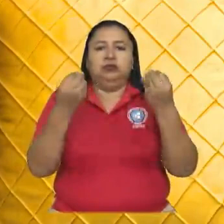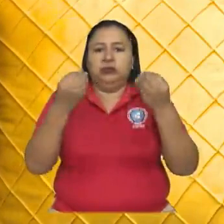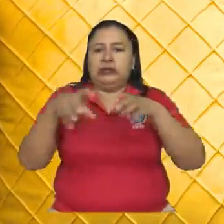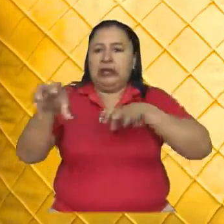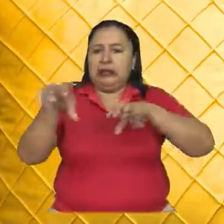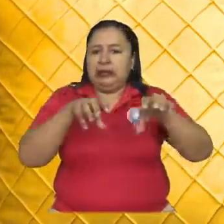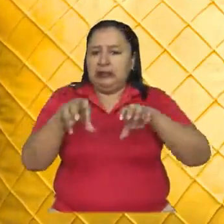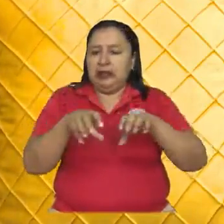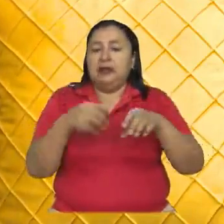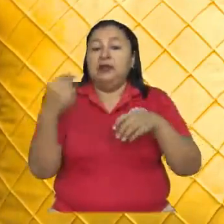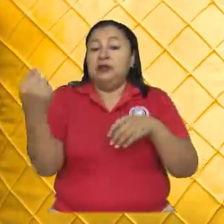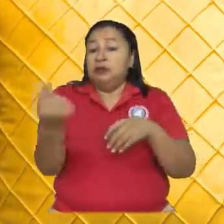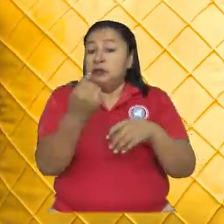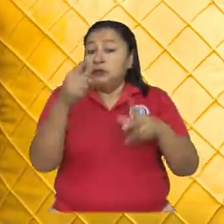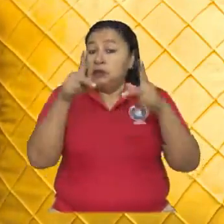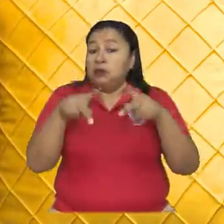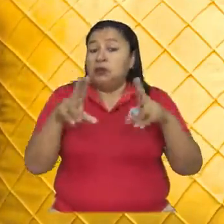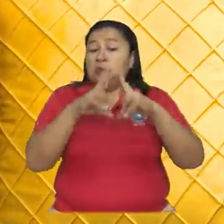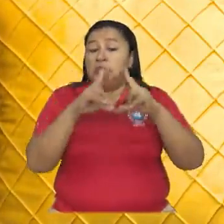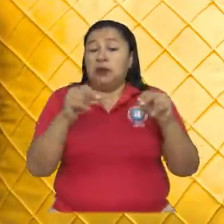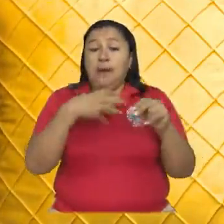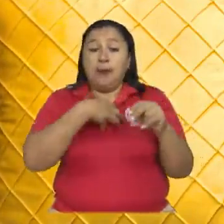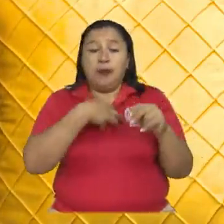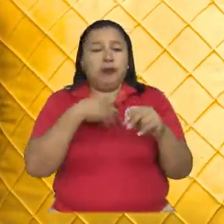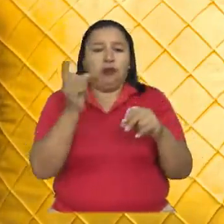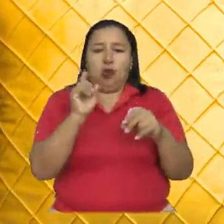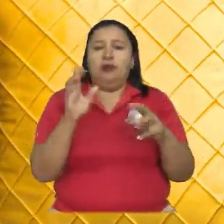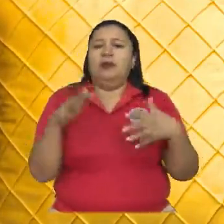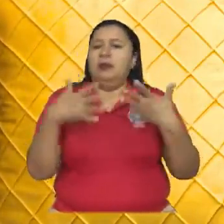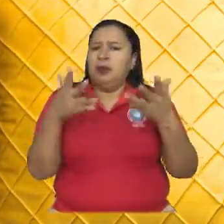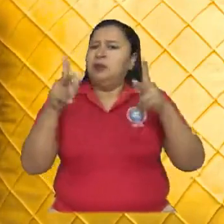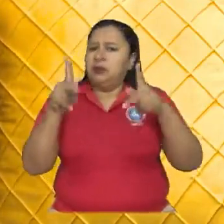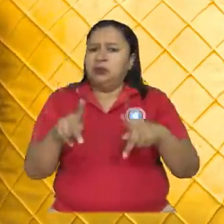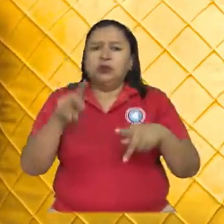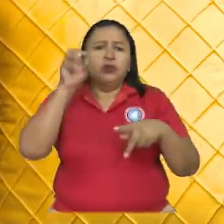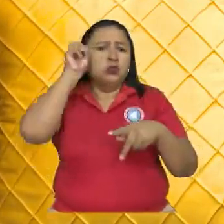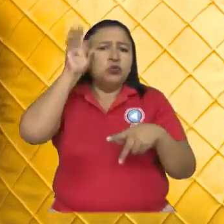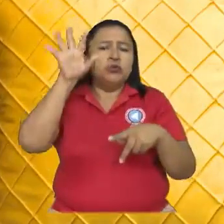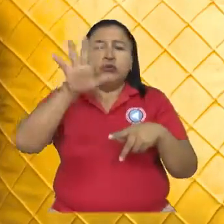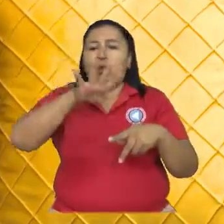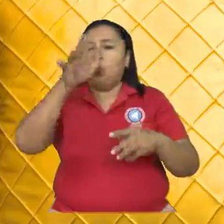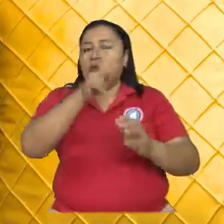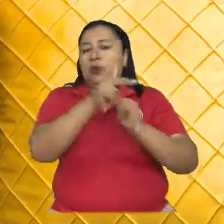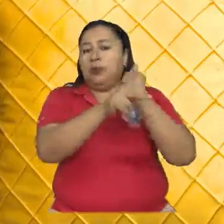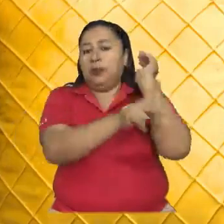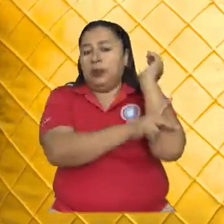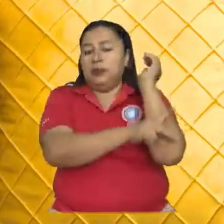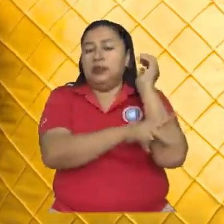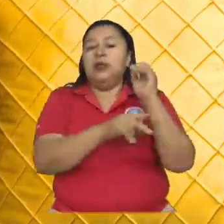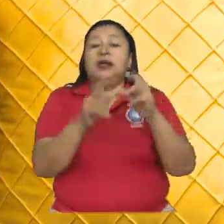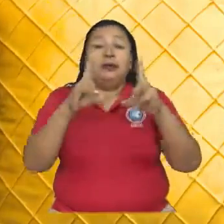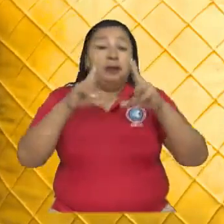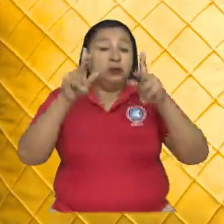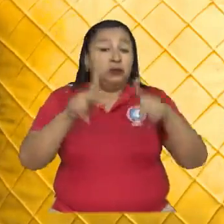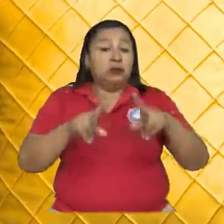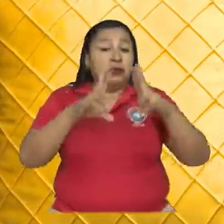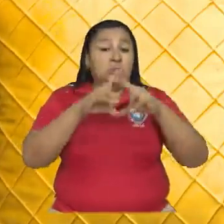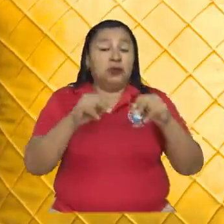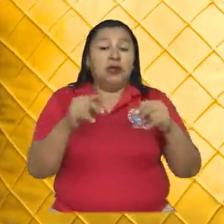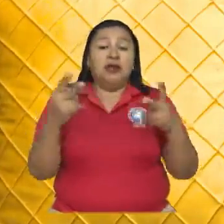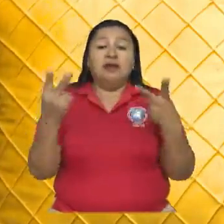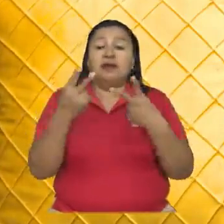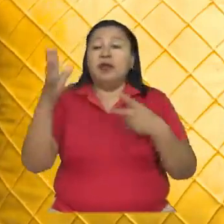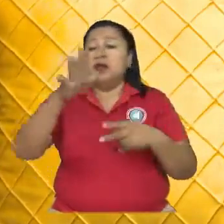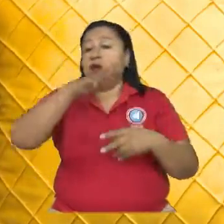no solo de los nicaragüenses, sino también de los turistas de otras nacionalidades y de los nicaragüenses que residen en el